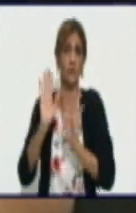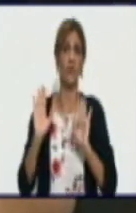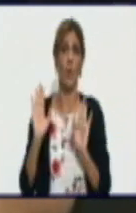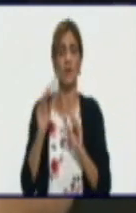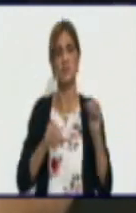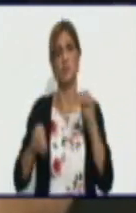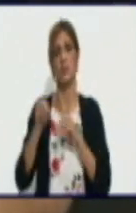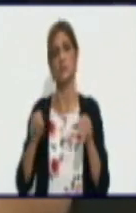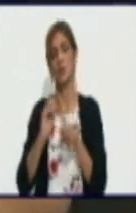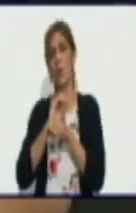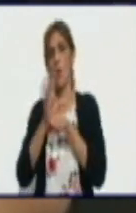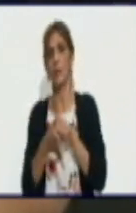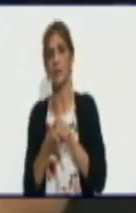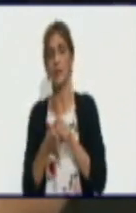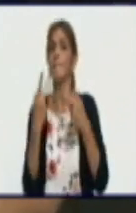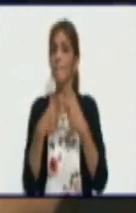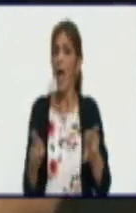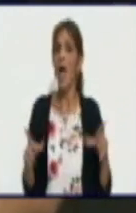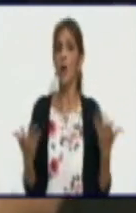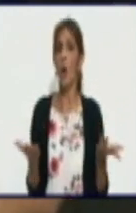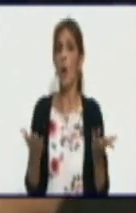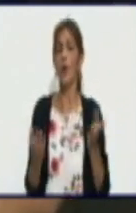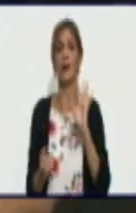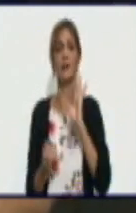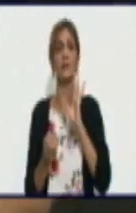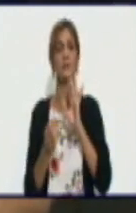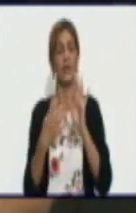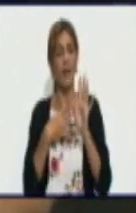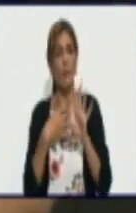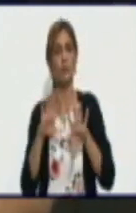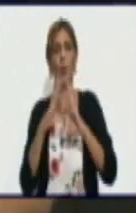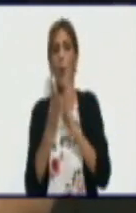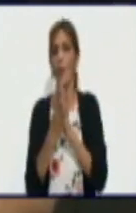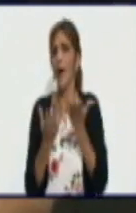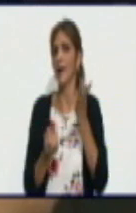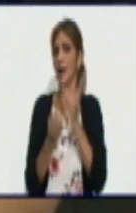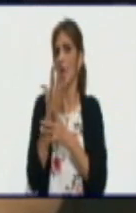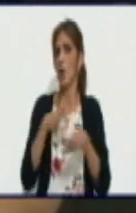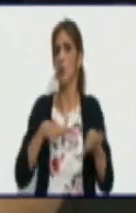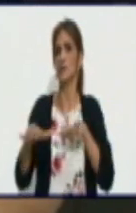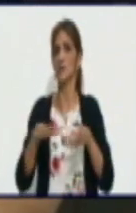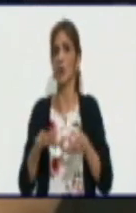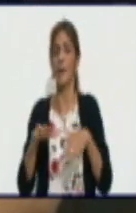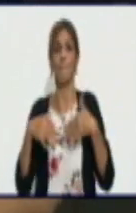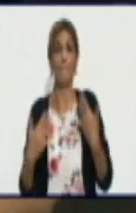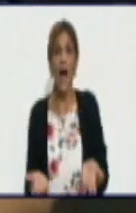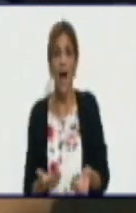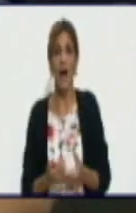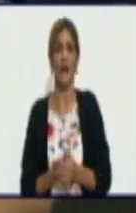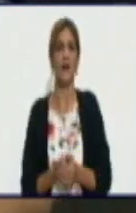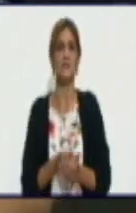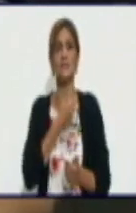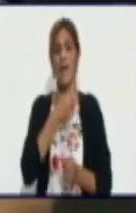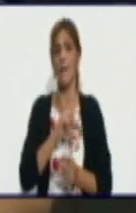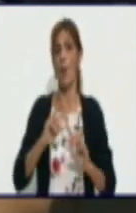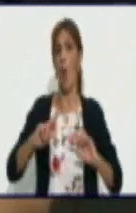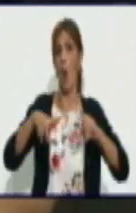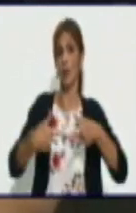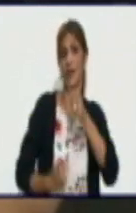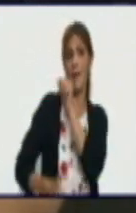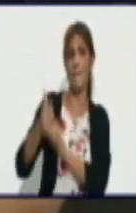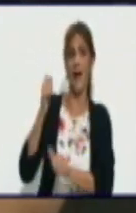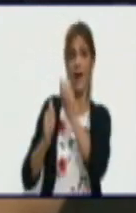están creadas todas las condiciones para, si nos descuidamos, tener un rebrote. Creadas todas las condiciones. Hay alta transmisión